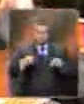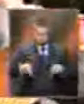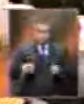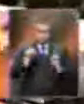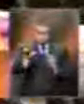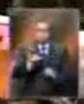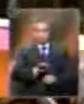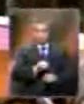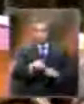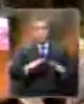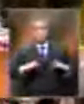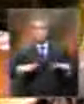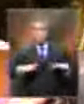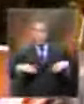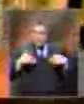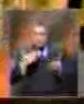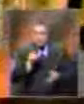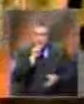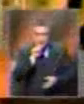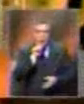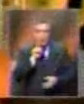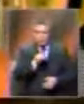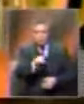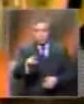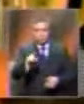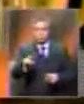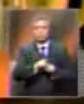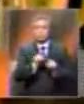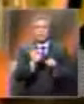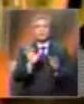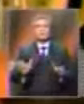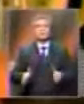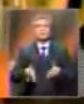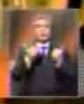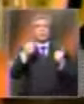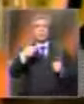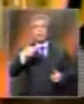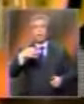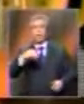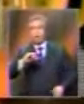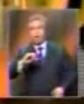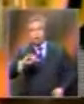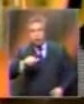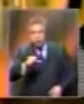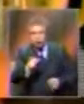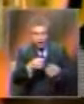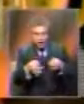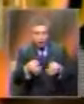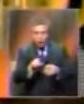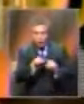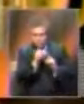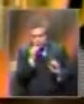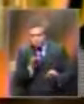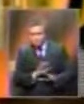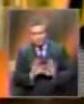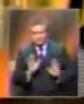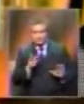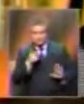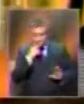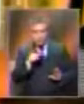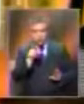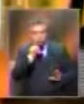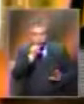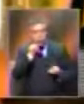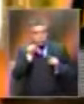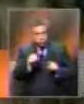sean felices con lo que están haciendo, con lo que descubren. Ya no es una simple hoja, no es un simple bicho como se puede ver, sino que es algo, está